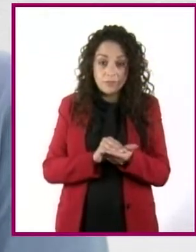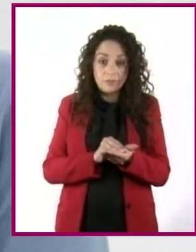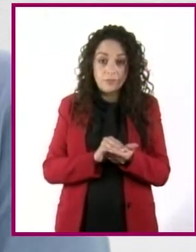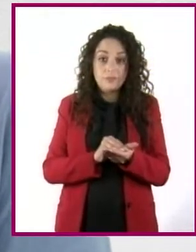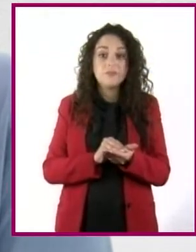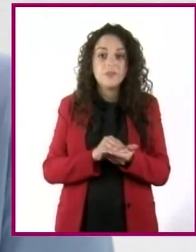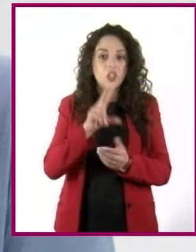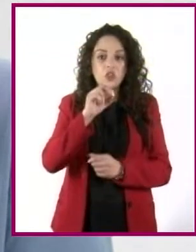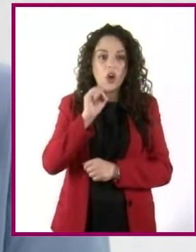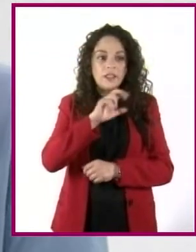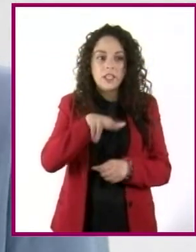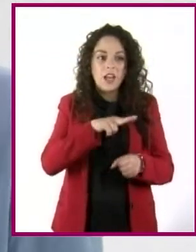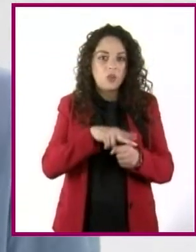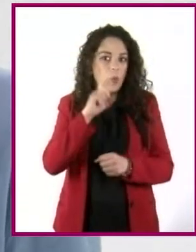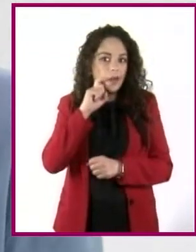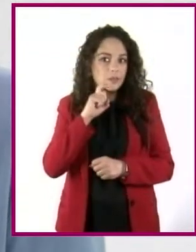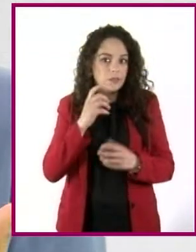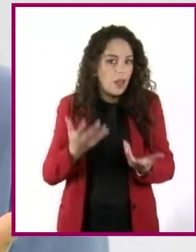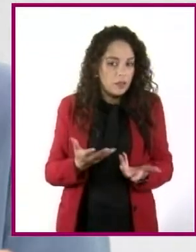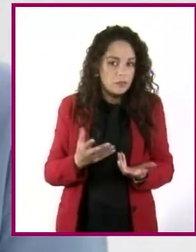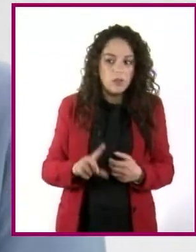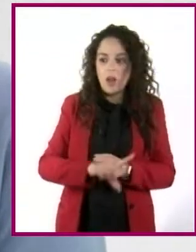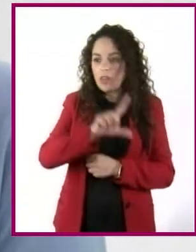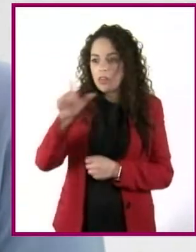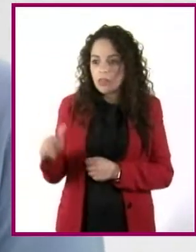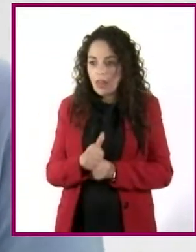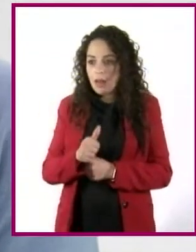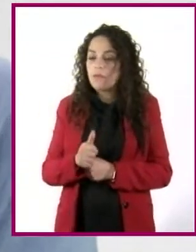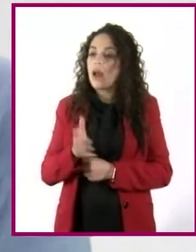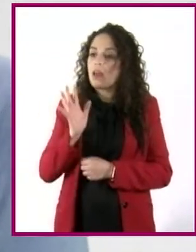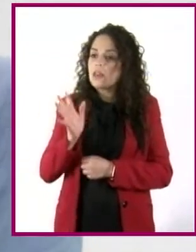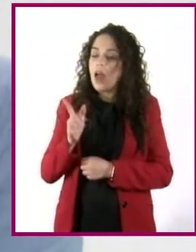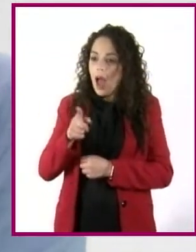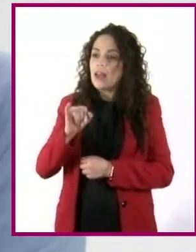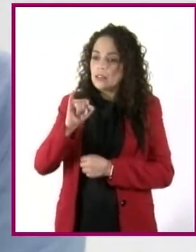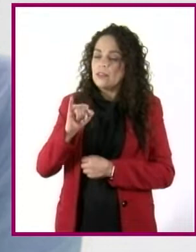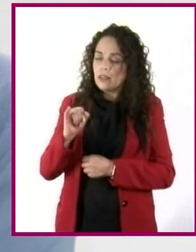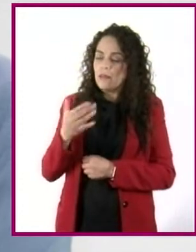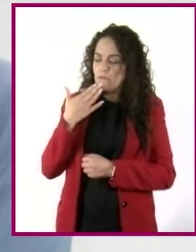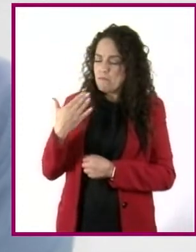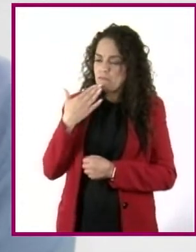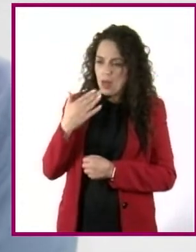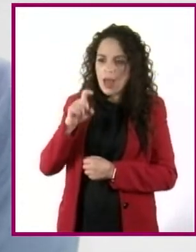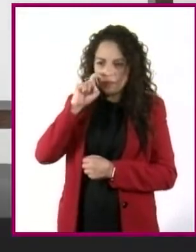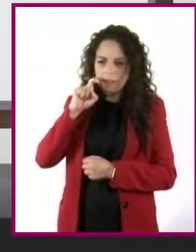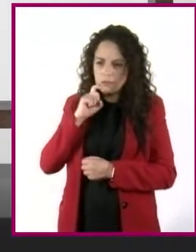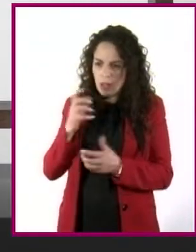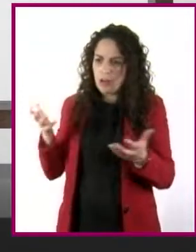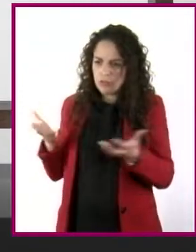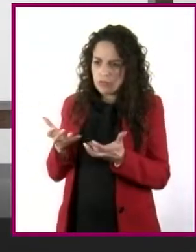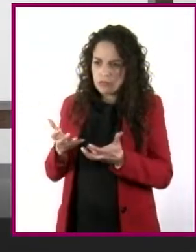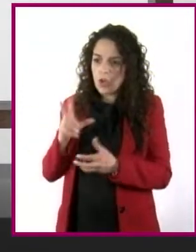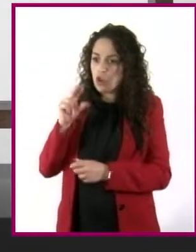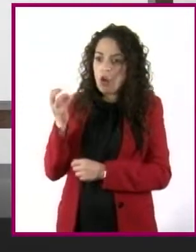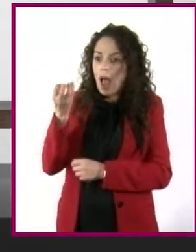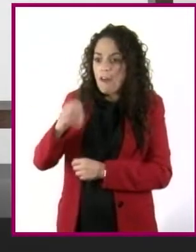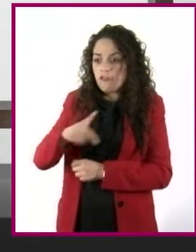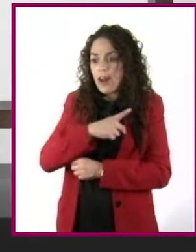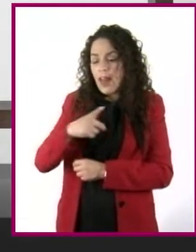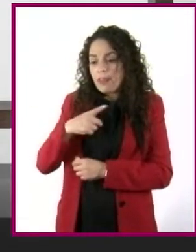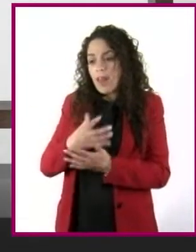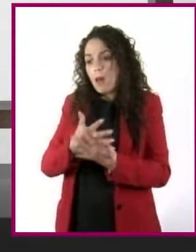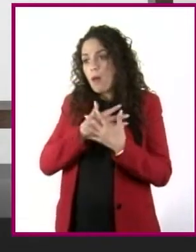las formas contemporáneas, donde el sexo se experimenta por placer y no está supeditado al amor romántico? O más sorprendente